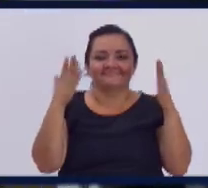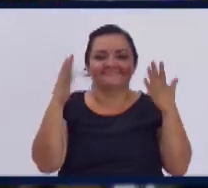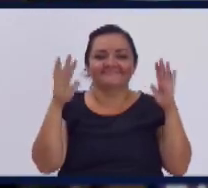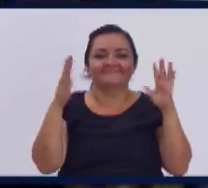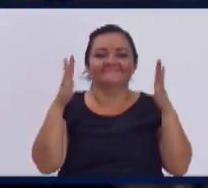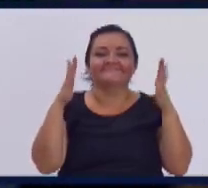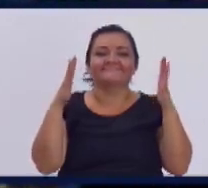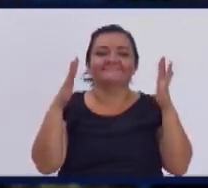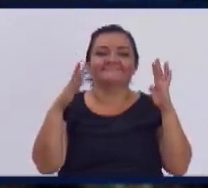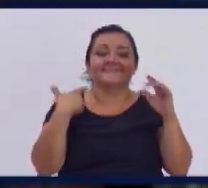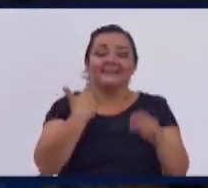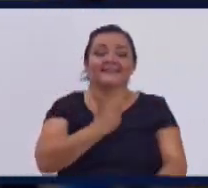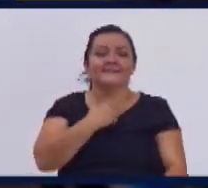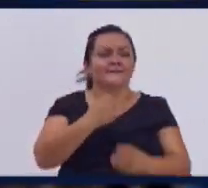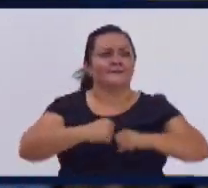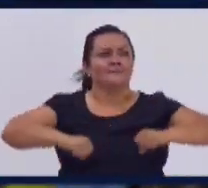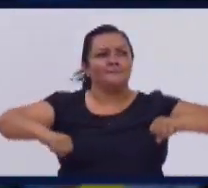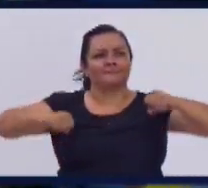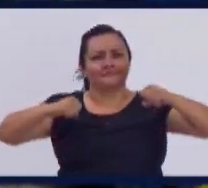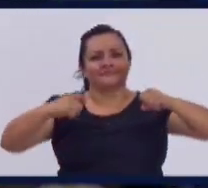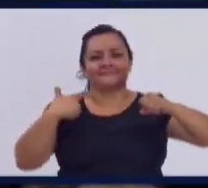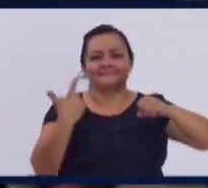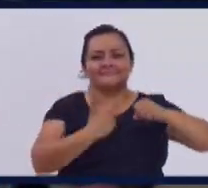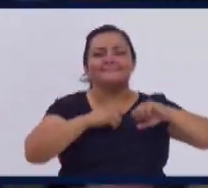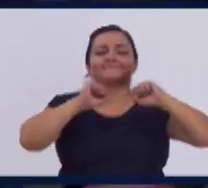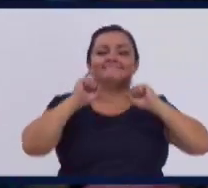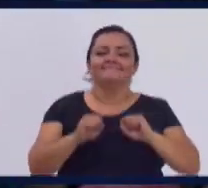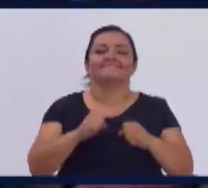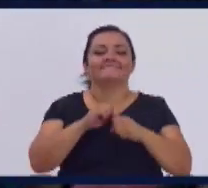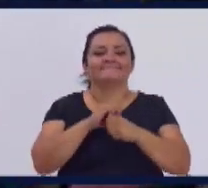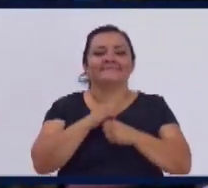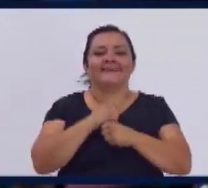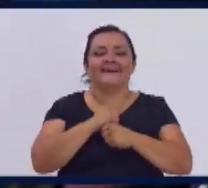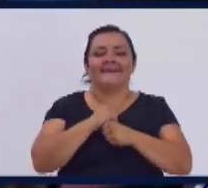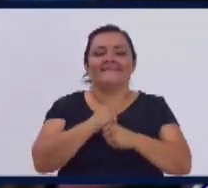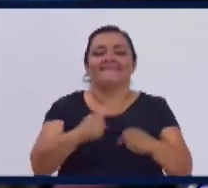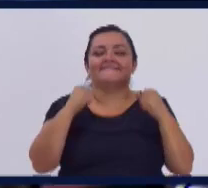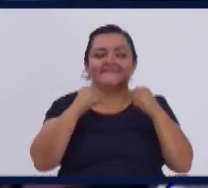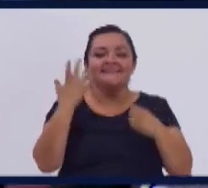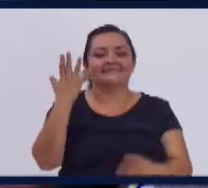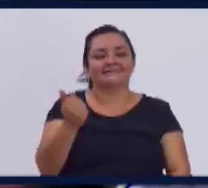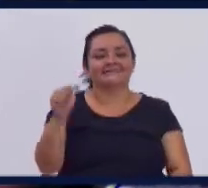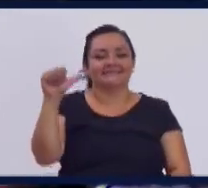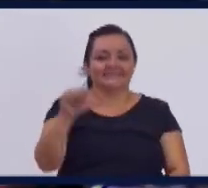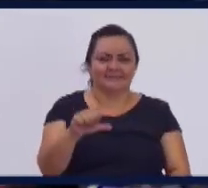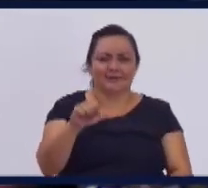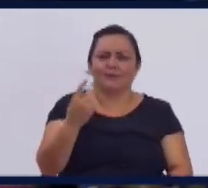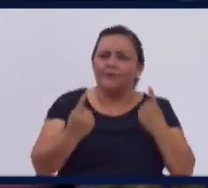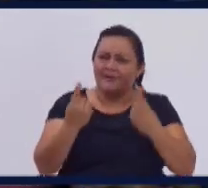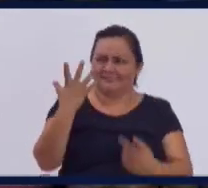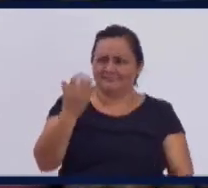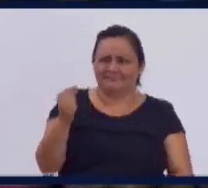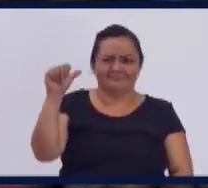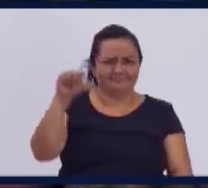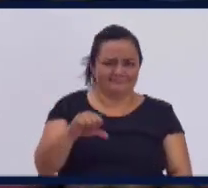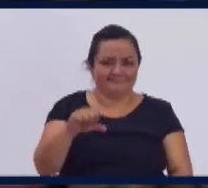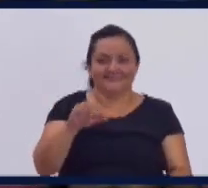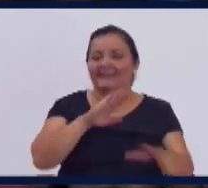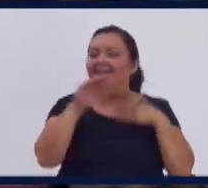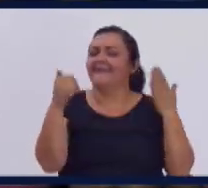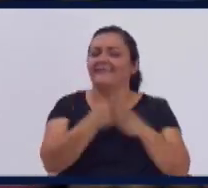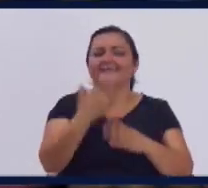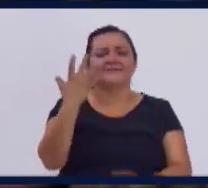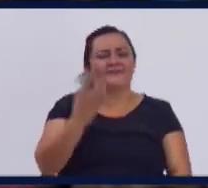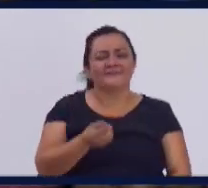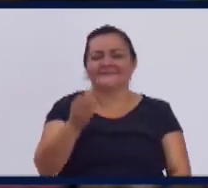a la iglesia nos fortalece para poder resistir, como dice la Biblia, en el día malo. ¿Y cuál es el día malo? Todos los días